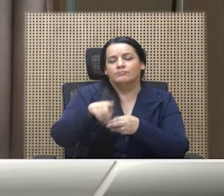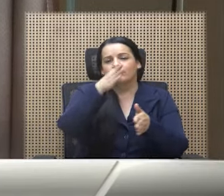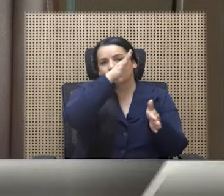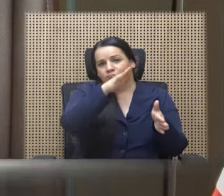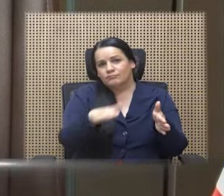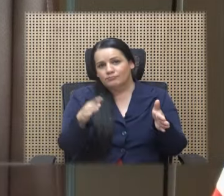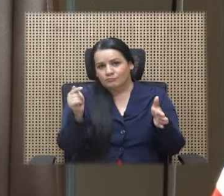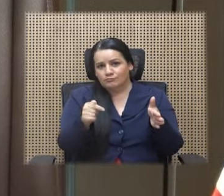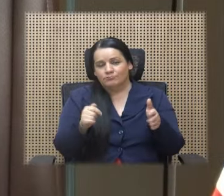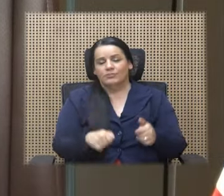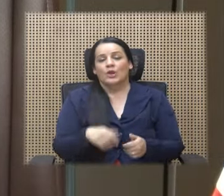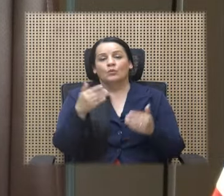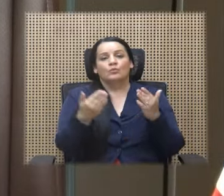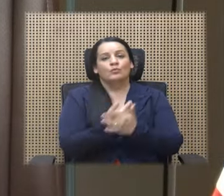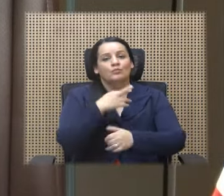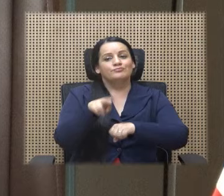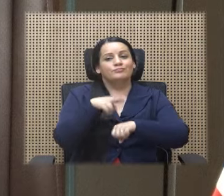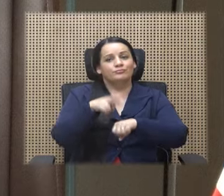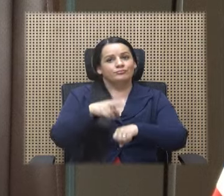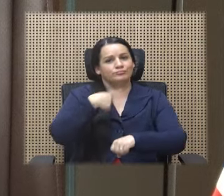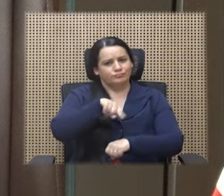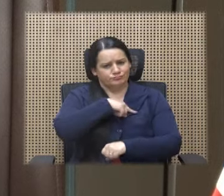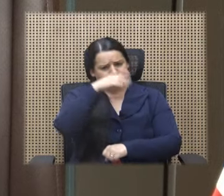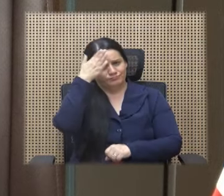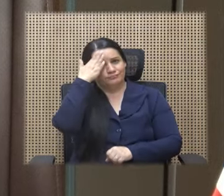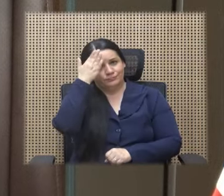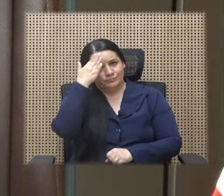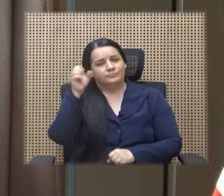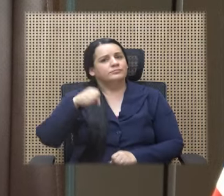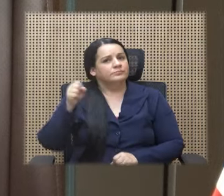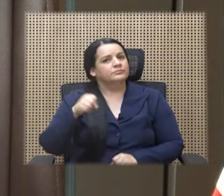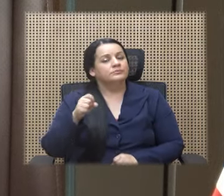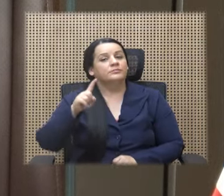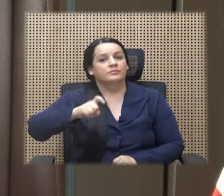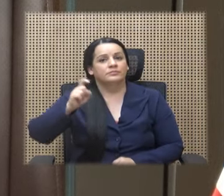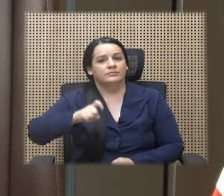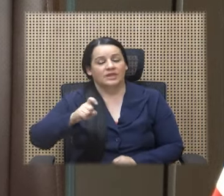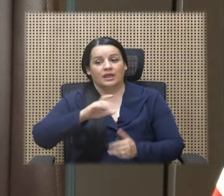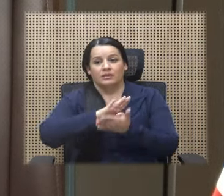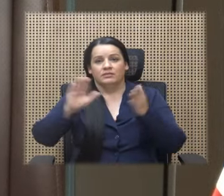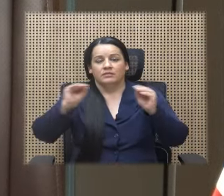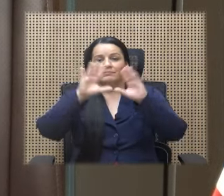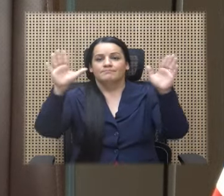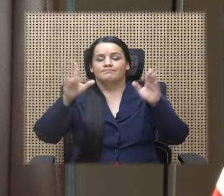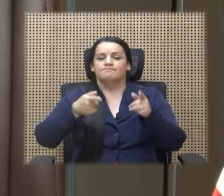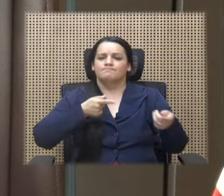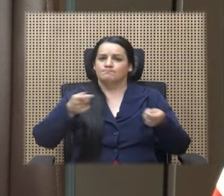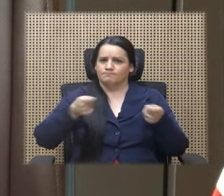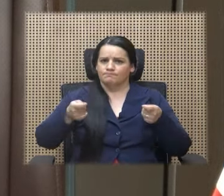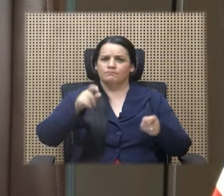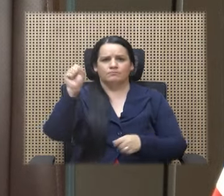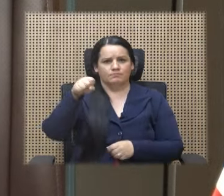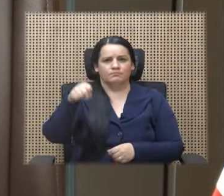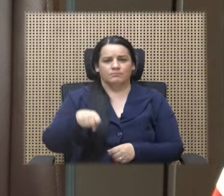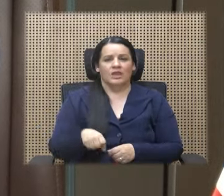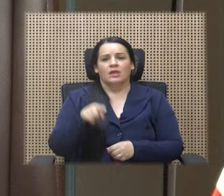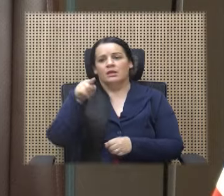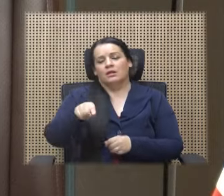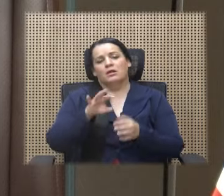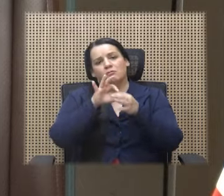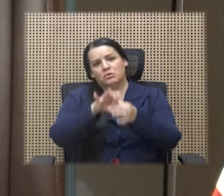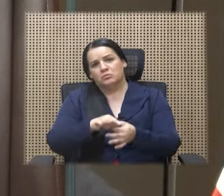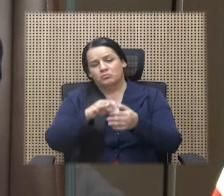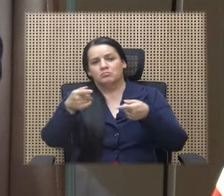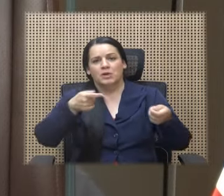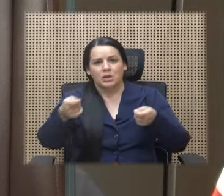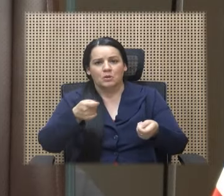república en Nueva República estamos convencidos de que es necesario que exista transparencia y controles sobre todo en lo referente al manejo de